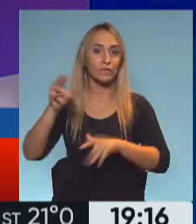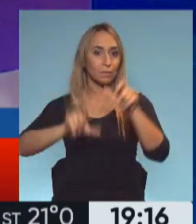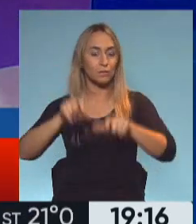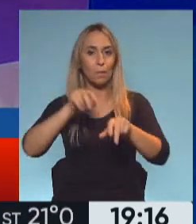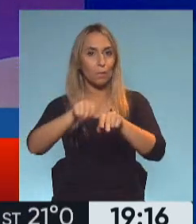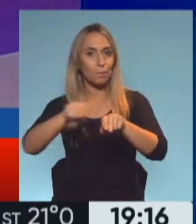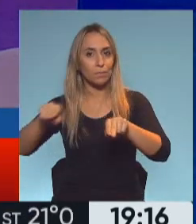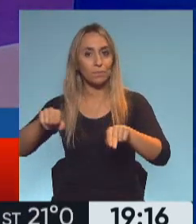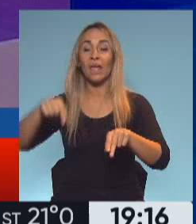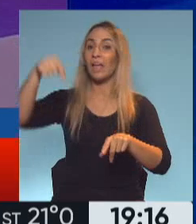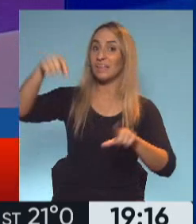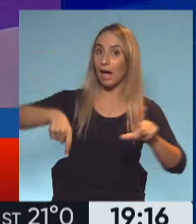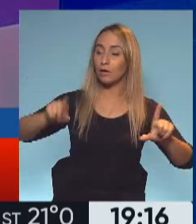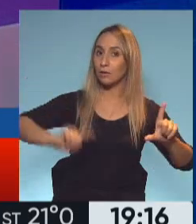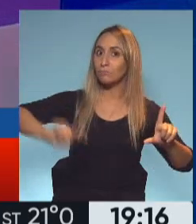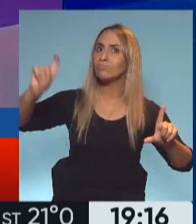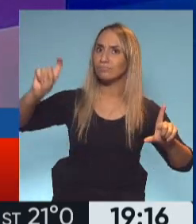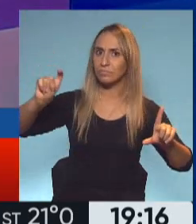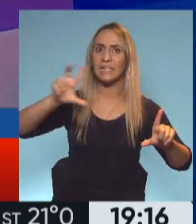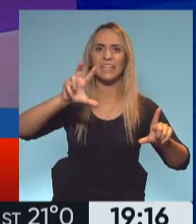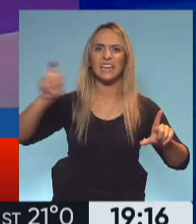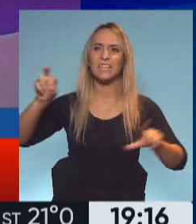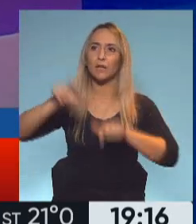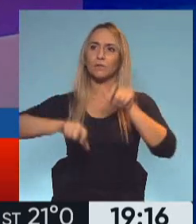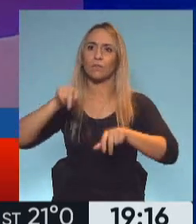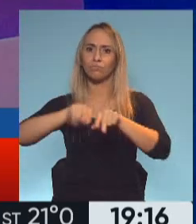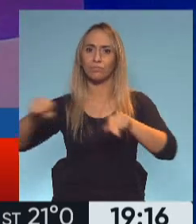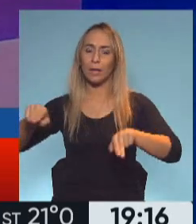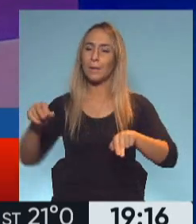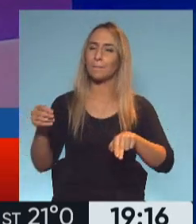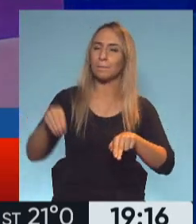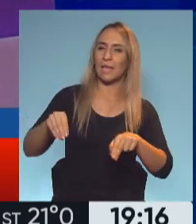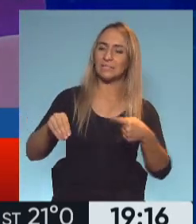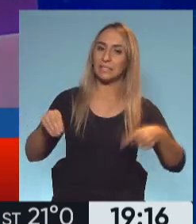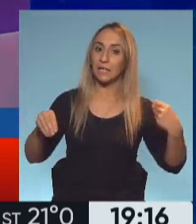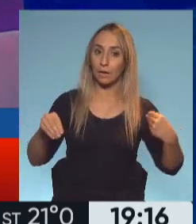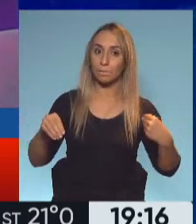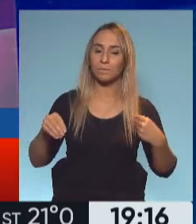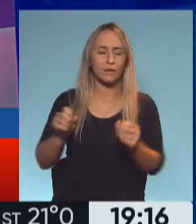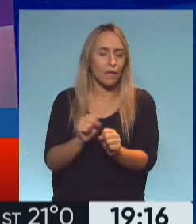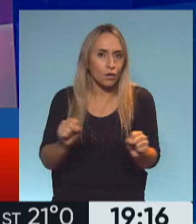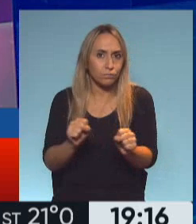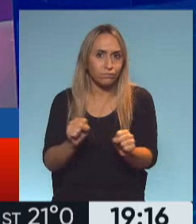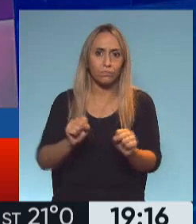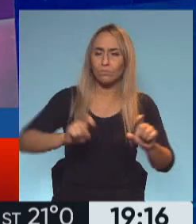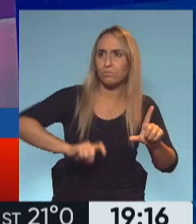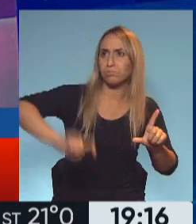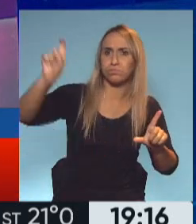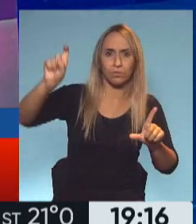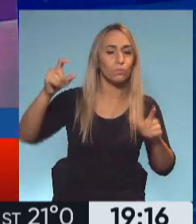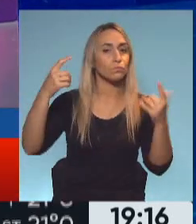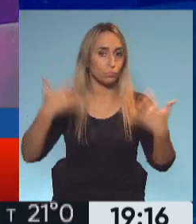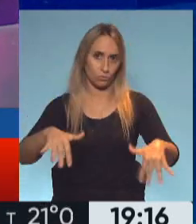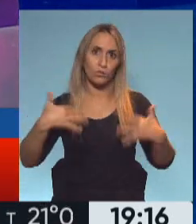estamos en cerca de las 300. Con otro adicional. La curva. ¿Sí? Con otro adicional. El crecimiento rápido de la curva, que eso